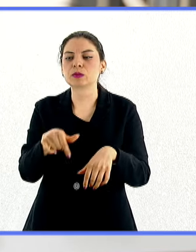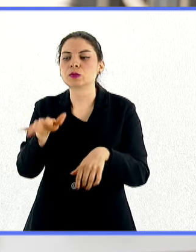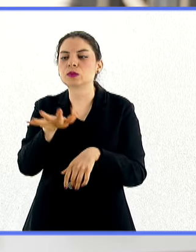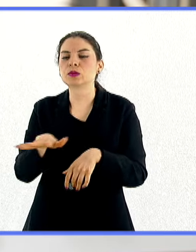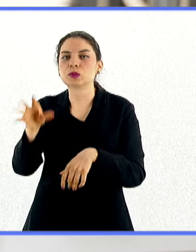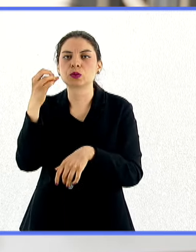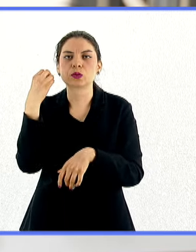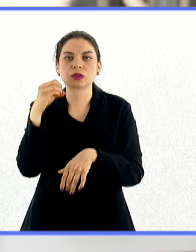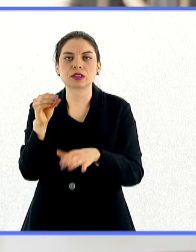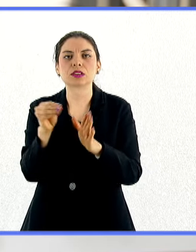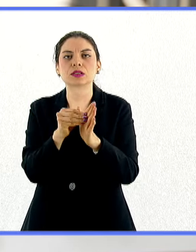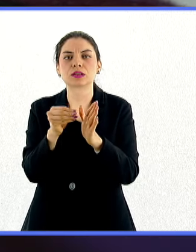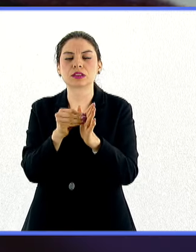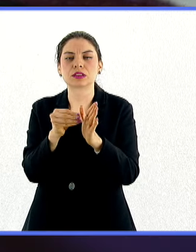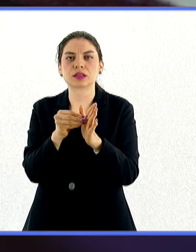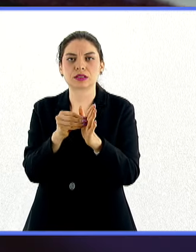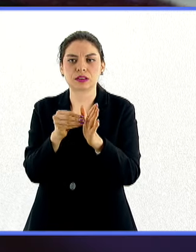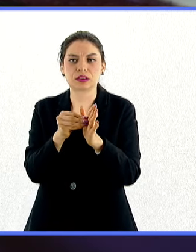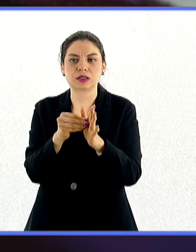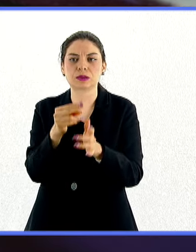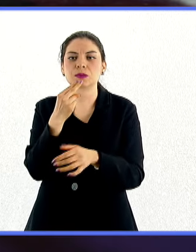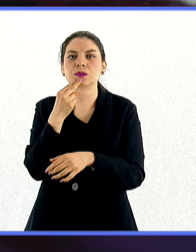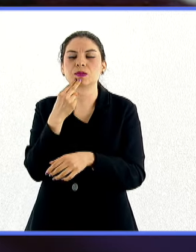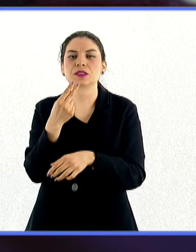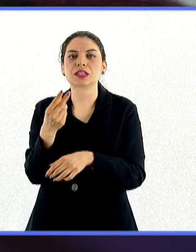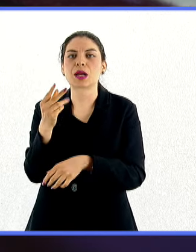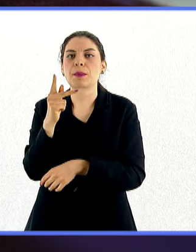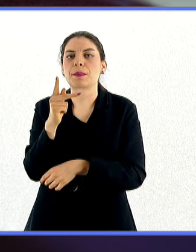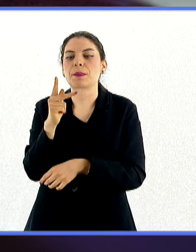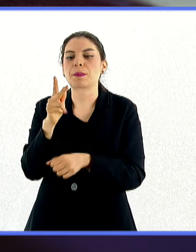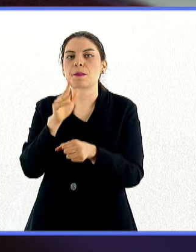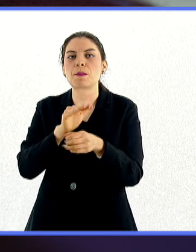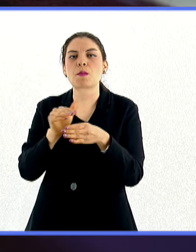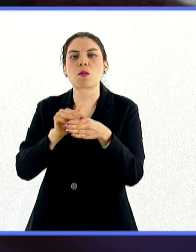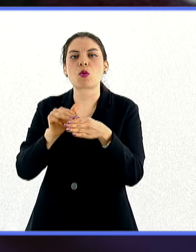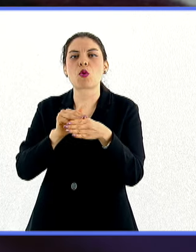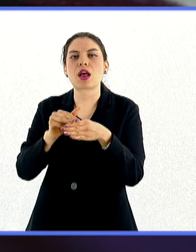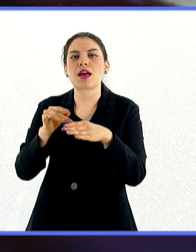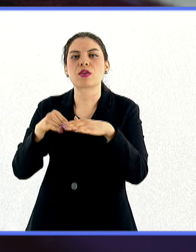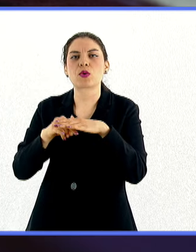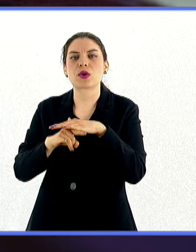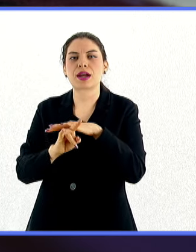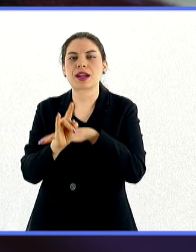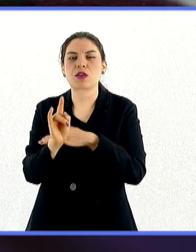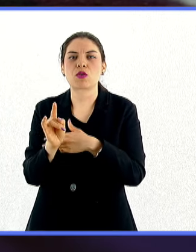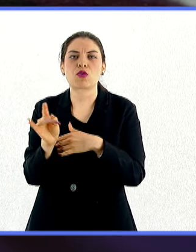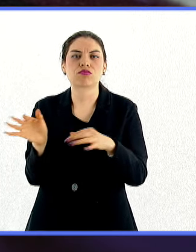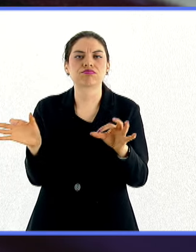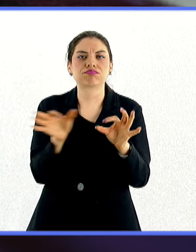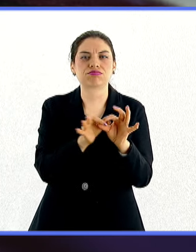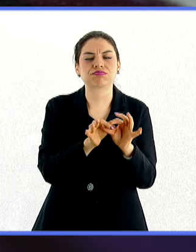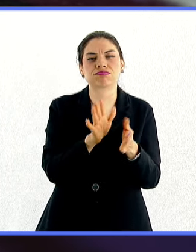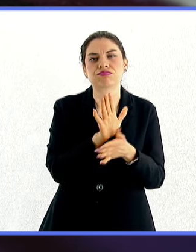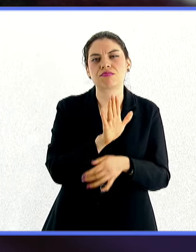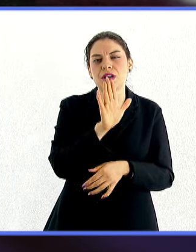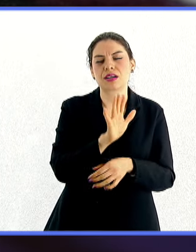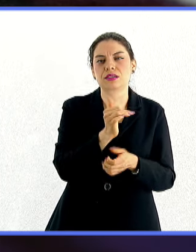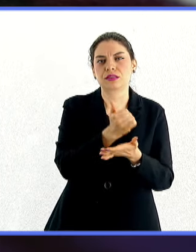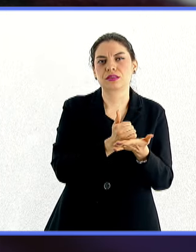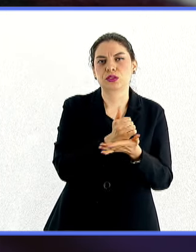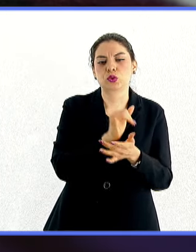todavía hoy se sigue utilizando el púrpura de caracol, que es un pariente del índigo, el mismo índigo que podemos